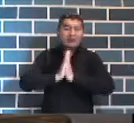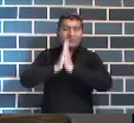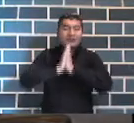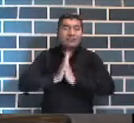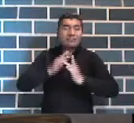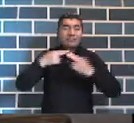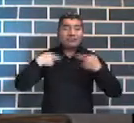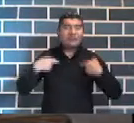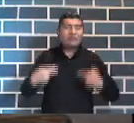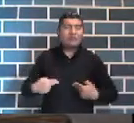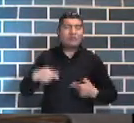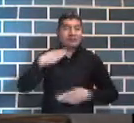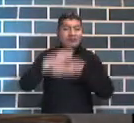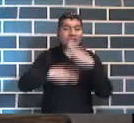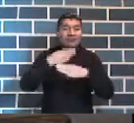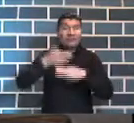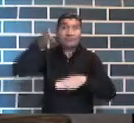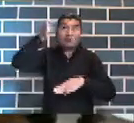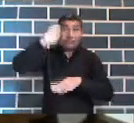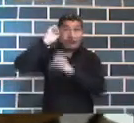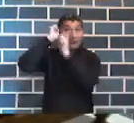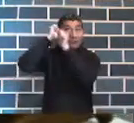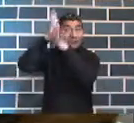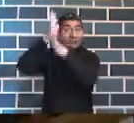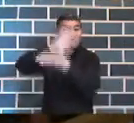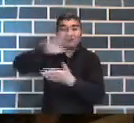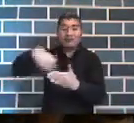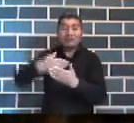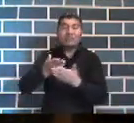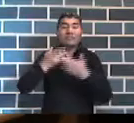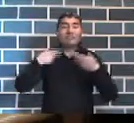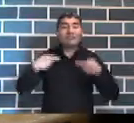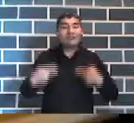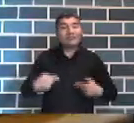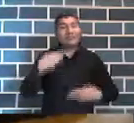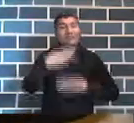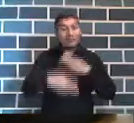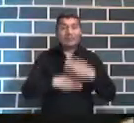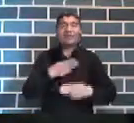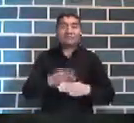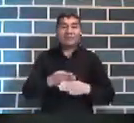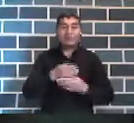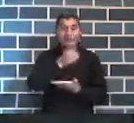porque dios es el padre de toda la humanidad a mí